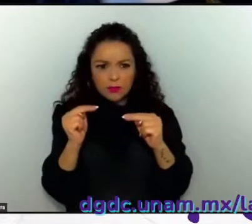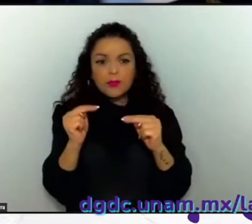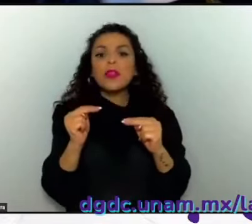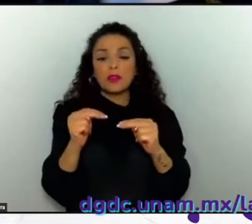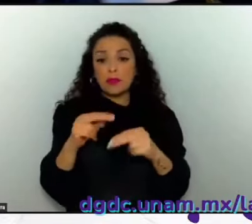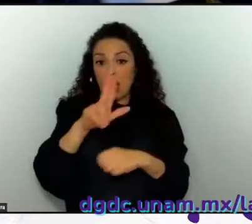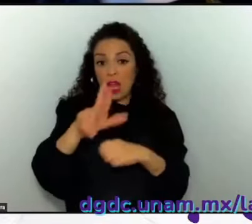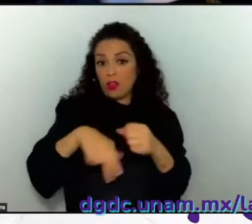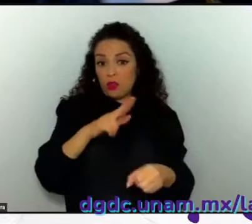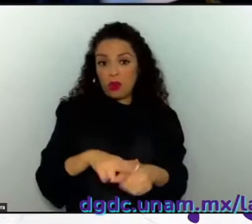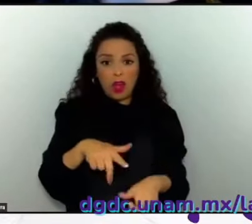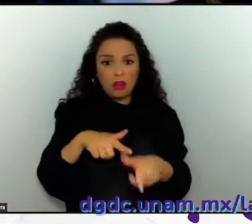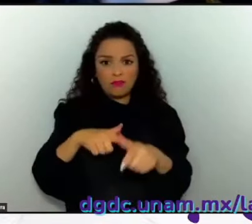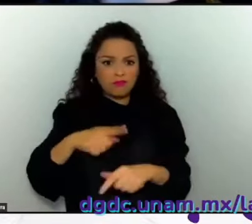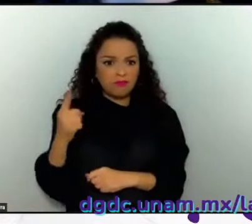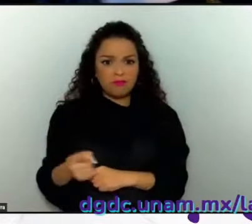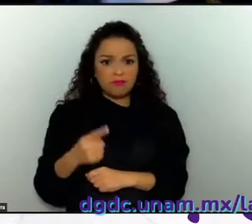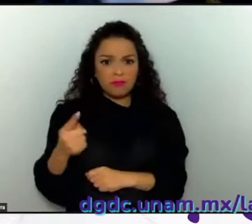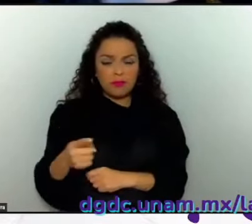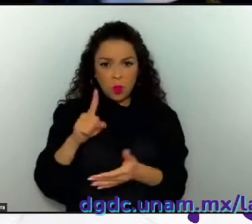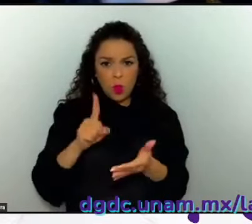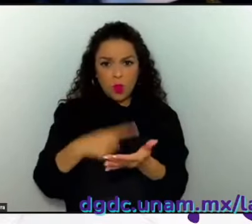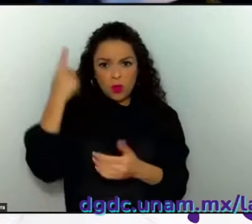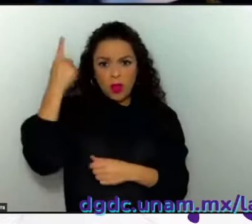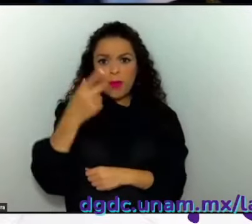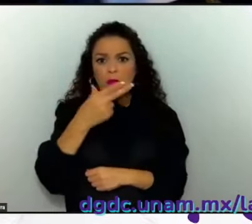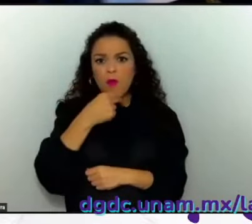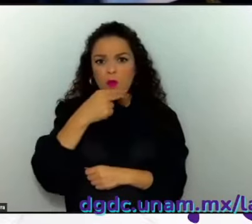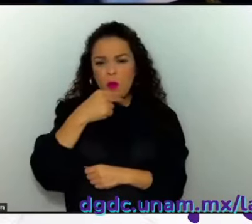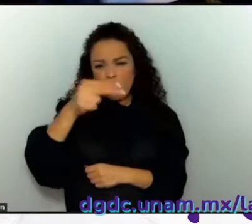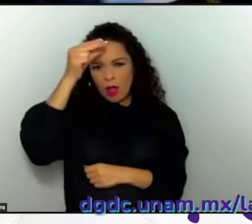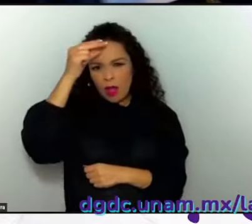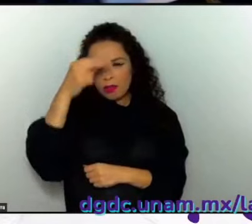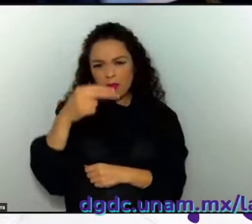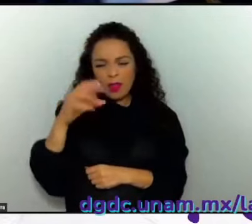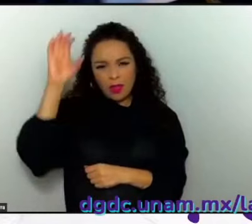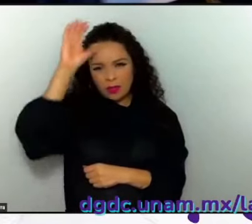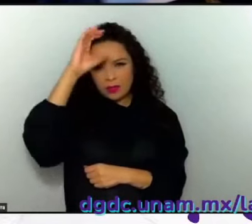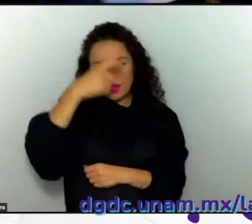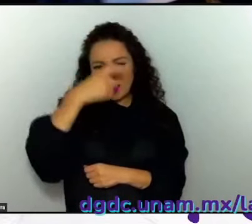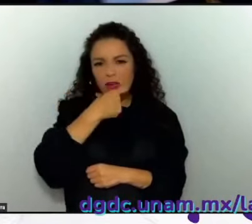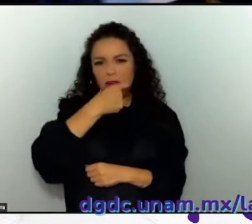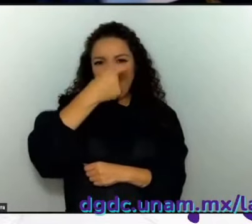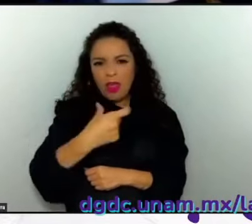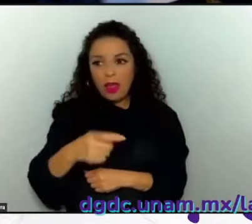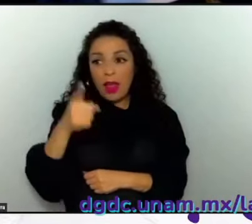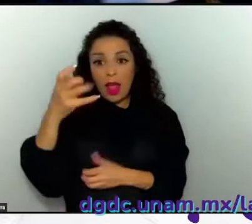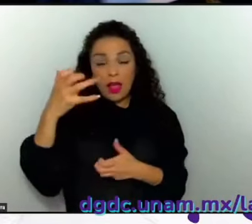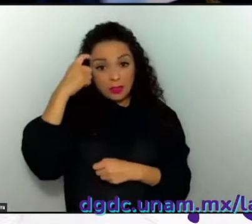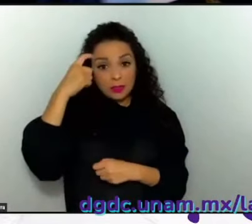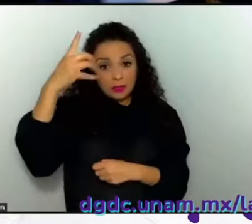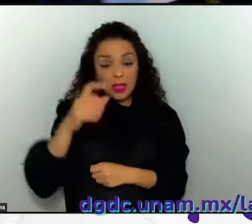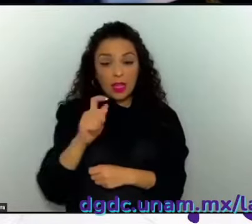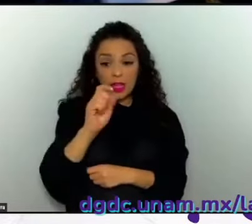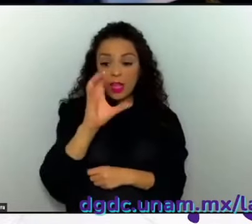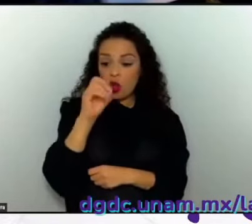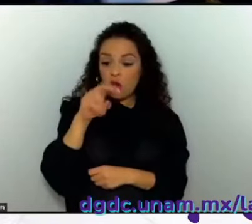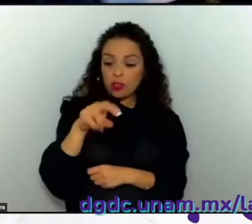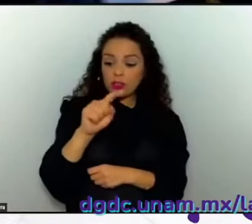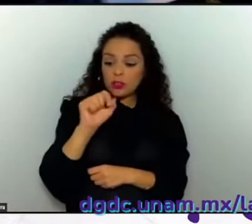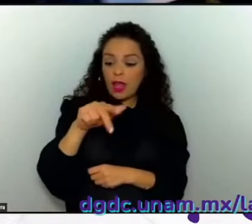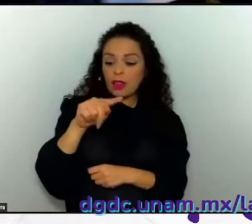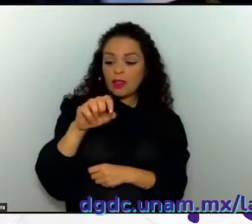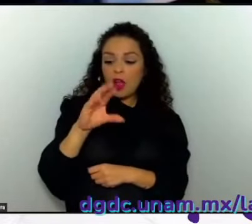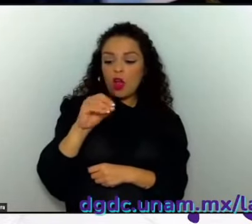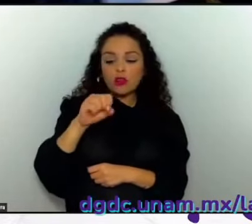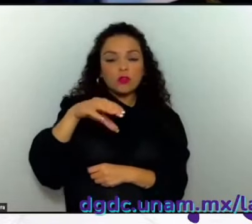que de hecho alguna vez inventó Einstein por ahí en 1920, que se llama la constante cosmológica, y que luego Einstein dijo que había sido el peor error de su vida